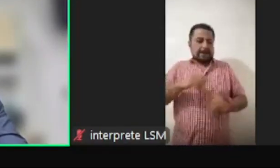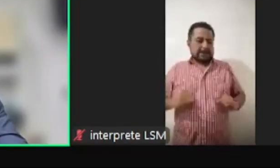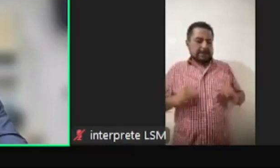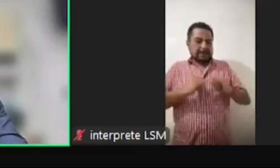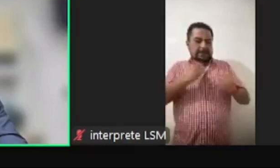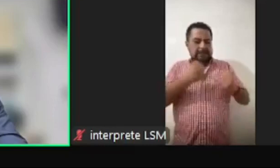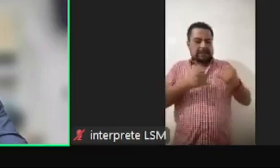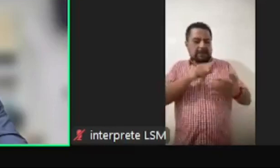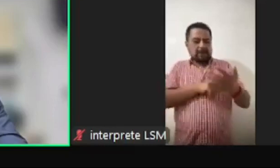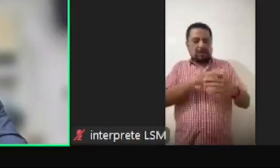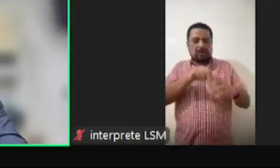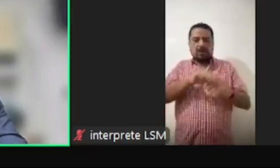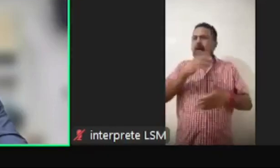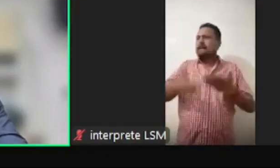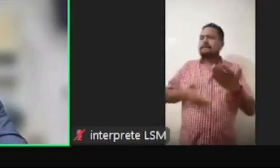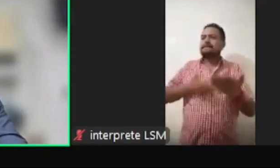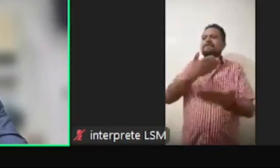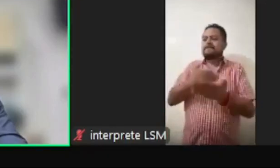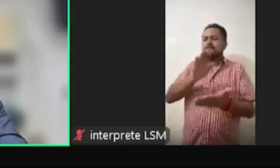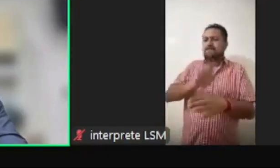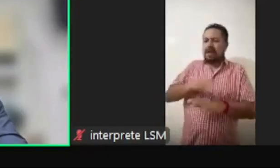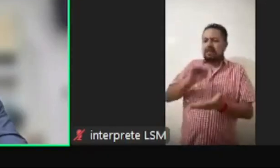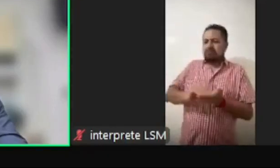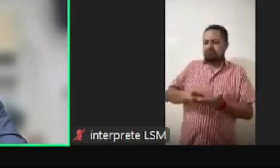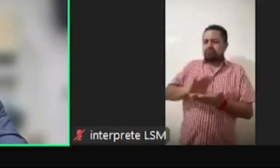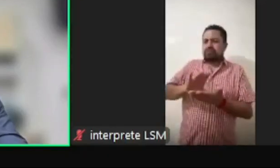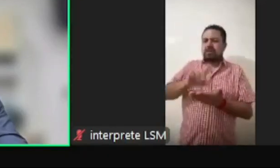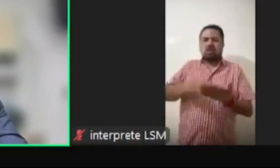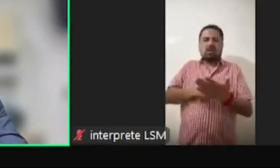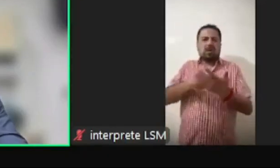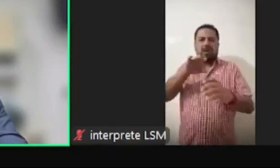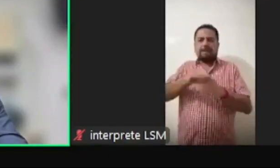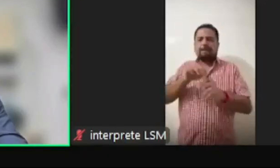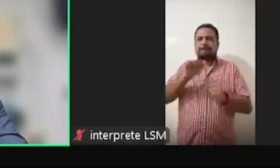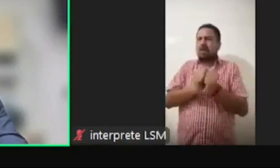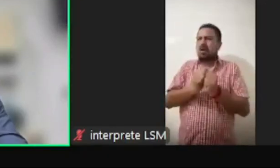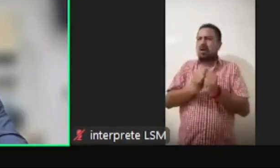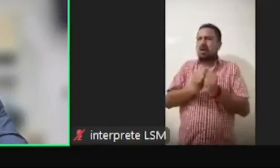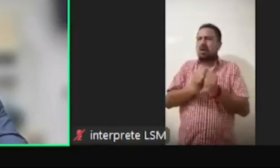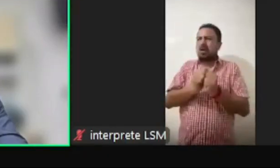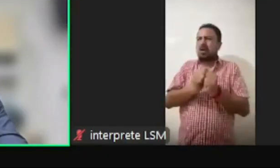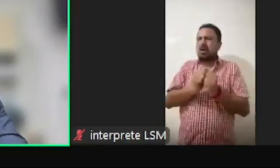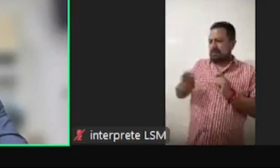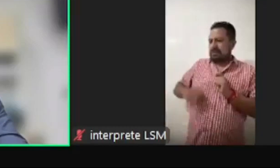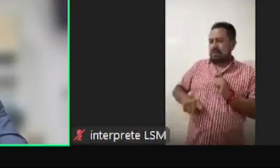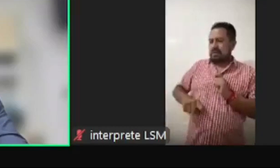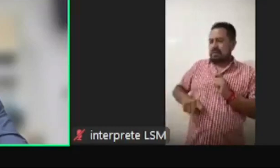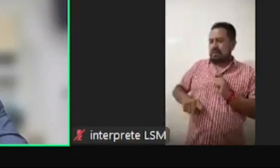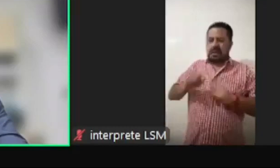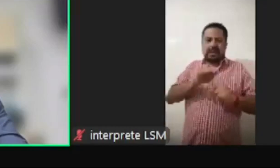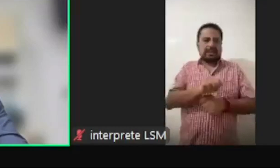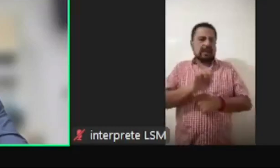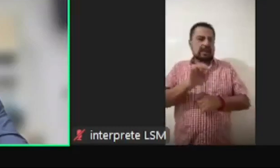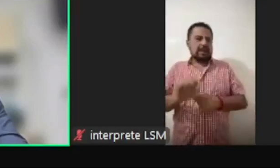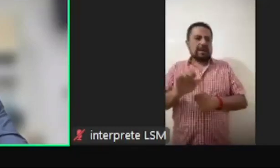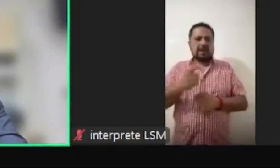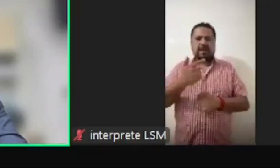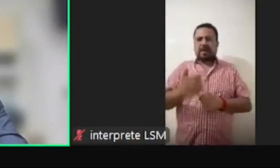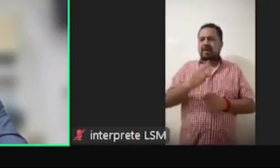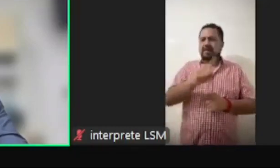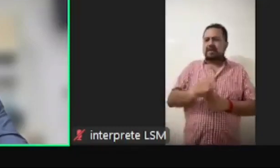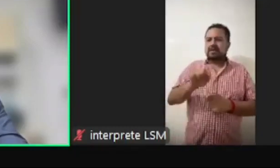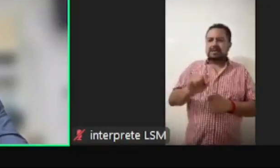se propone la acumulación de los juicios electorales por conexidad de la causa en los expedientes T, diagonal GEC, diagonal 126,